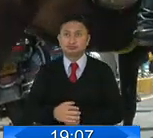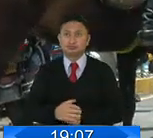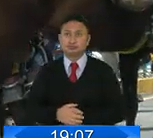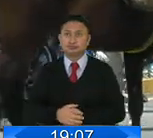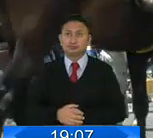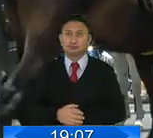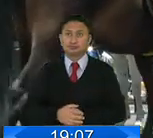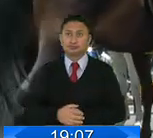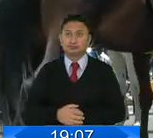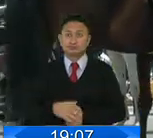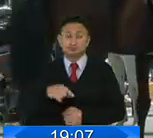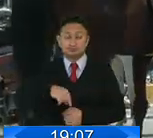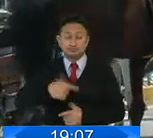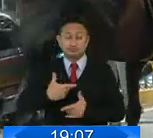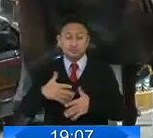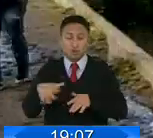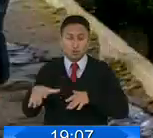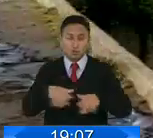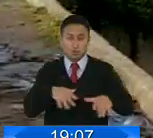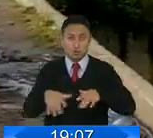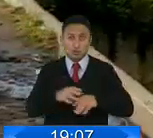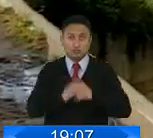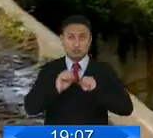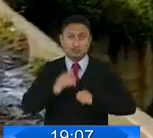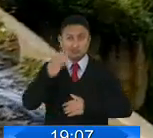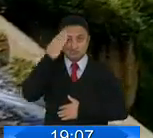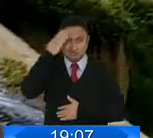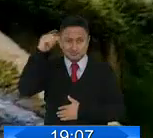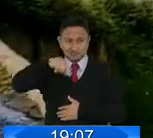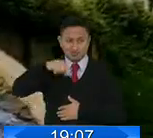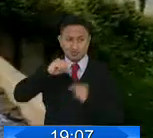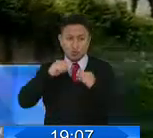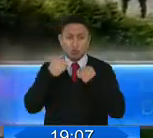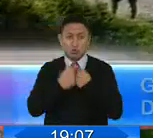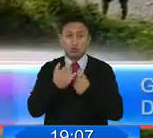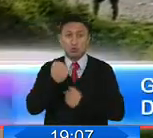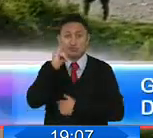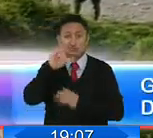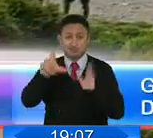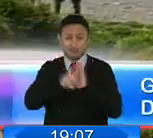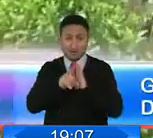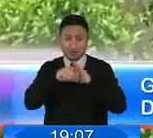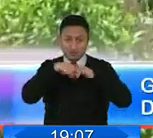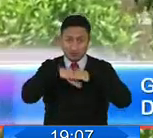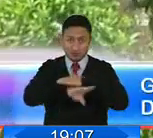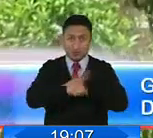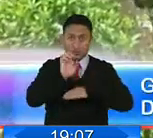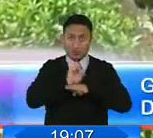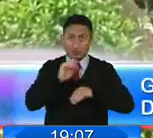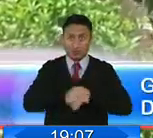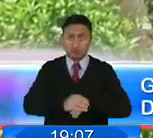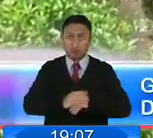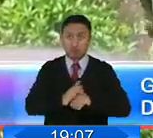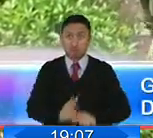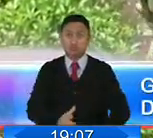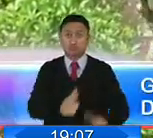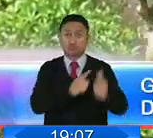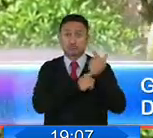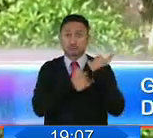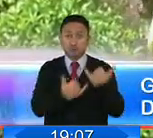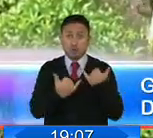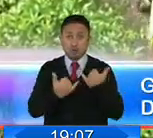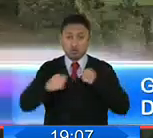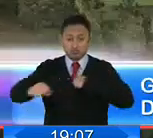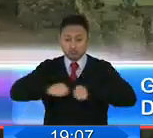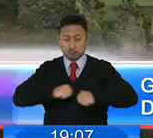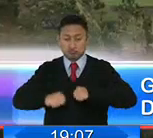parte de los operativos que dieron como resultado determinar que existe infiltración de grupos irregulares, las Fuerzas Armadas habrían ejecutado acciones